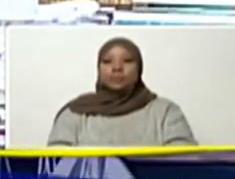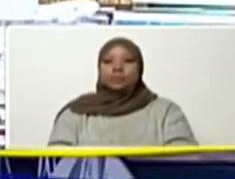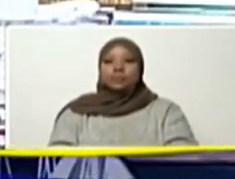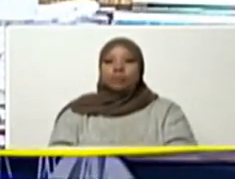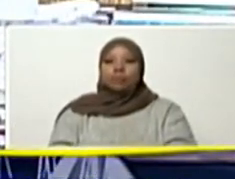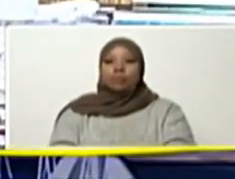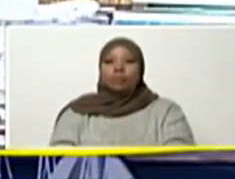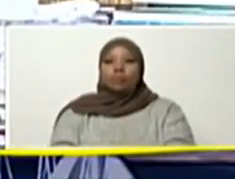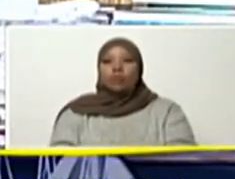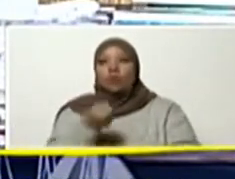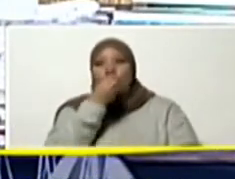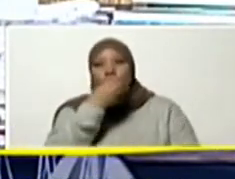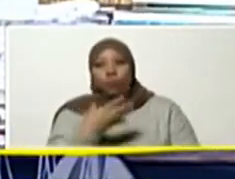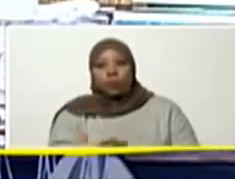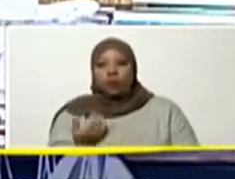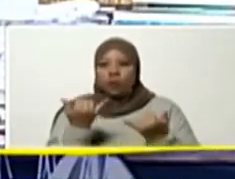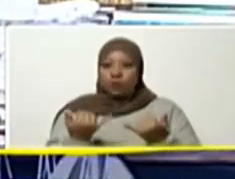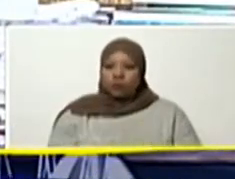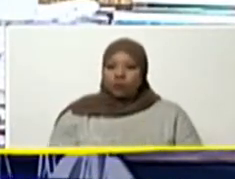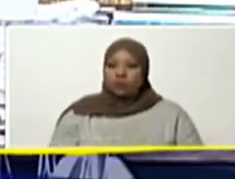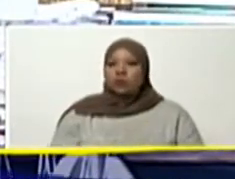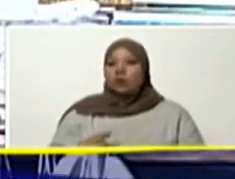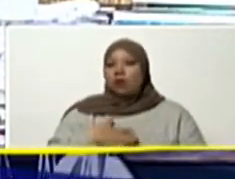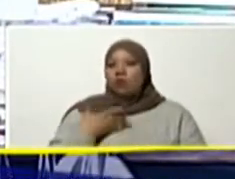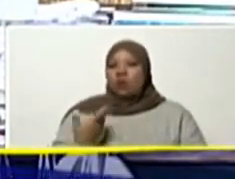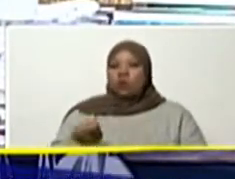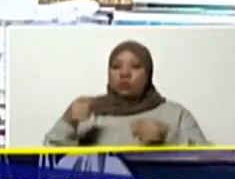Pero bueno, es buena medida usar tapabocas.